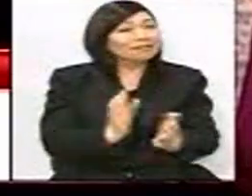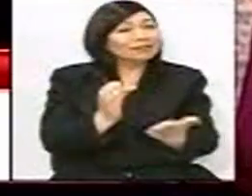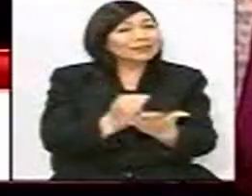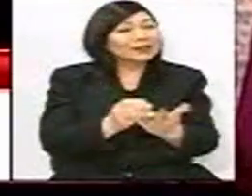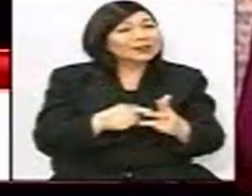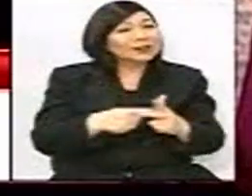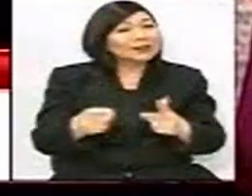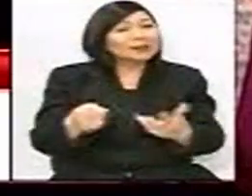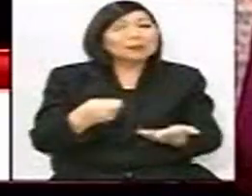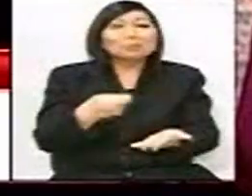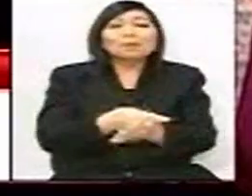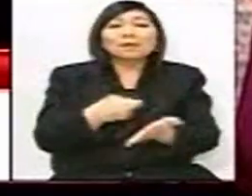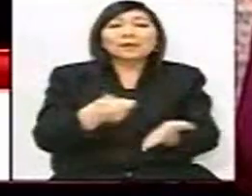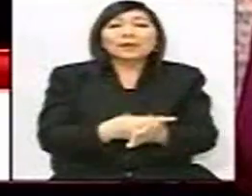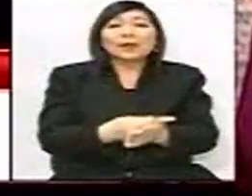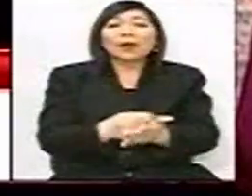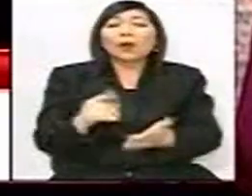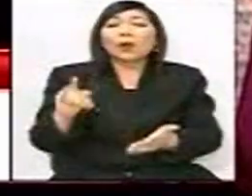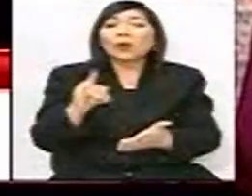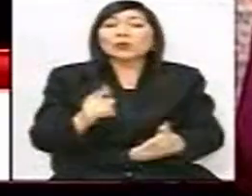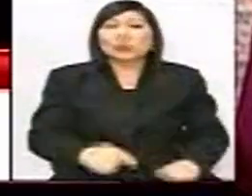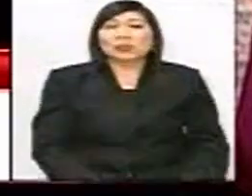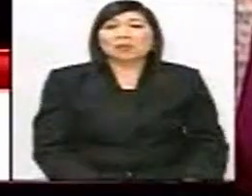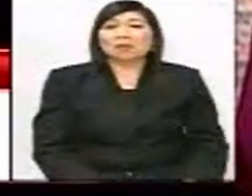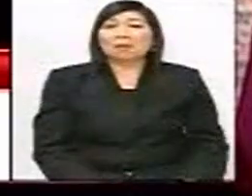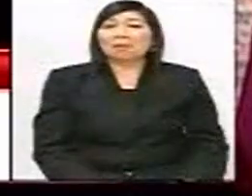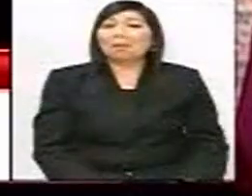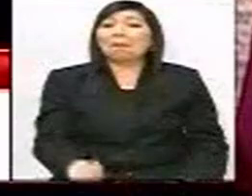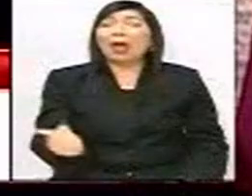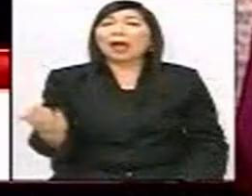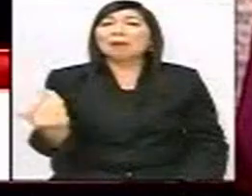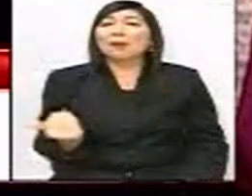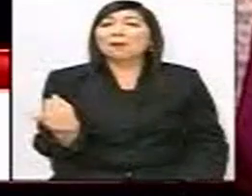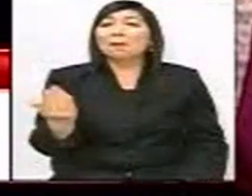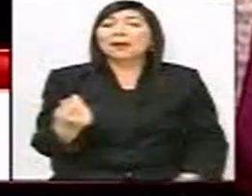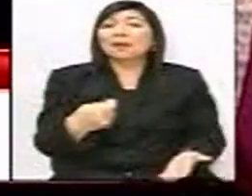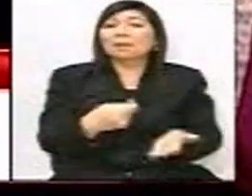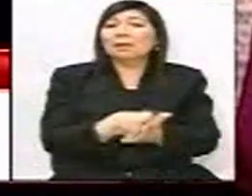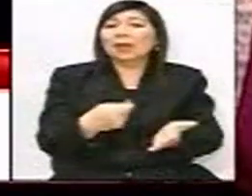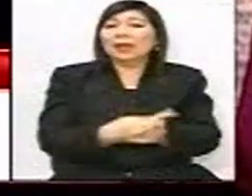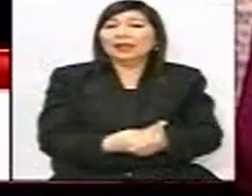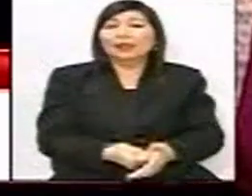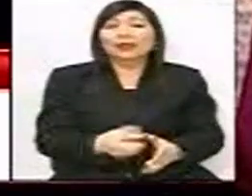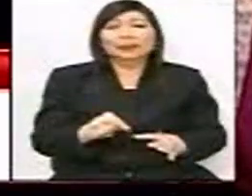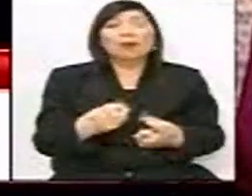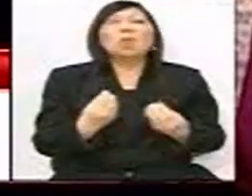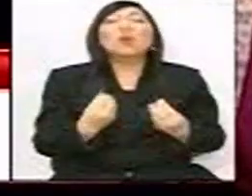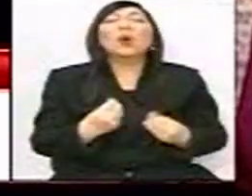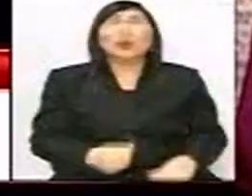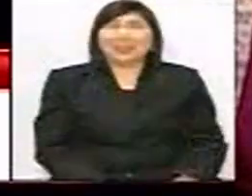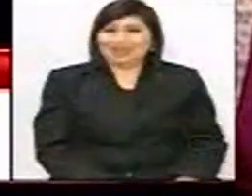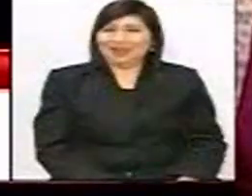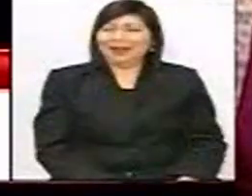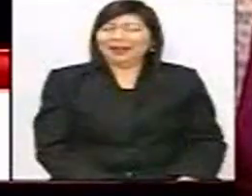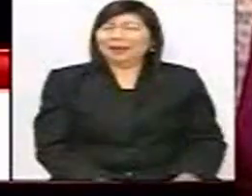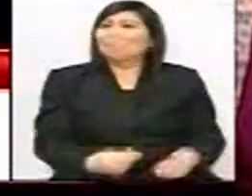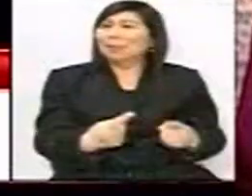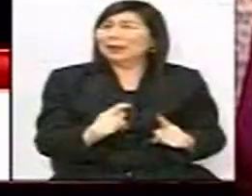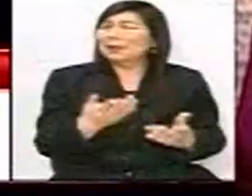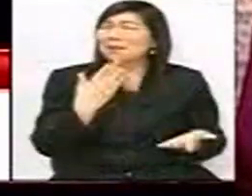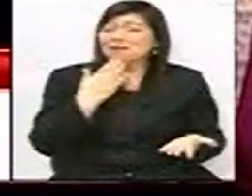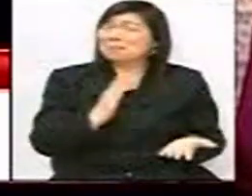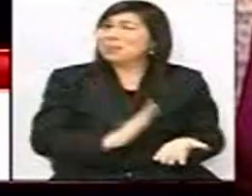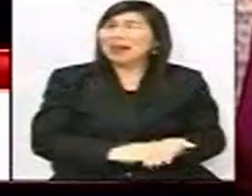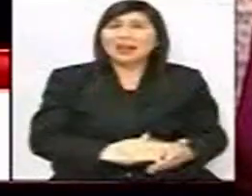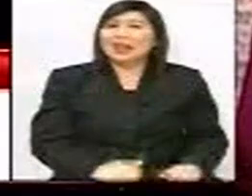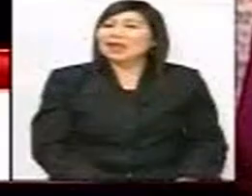a sacar plata a los usuarios indebidamente. Eso quisiéramos saber, ¿por qué se permitió esa